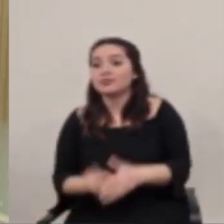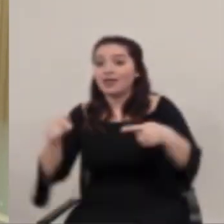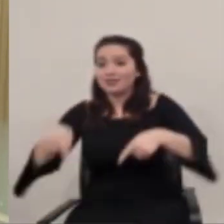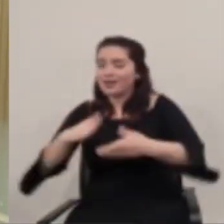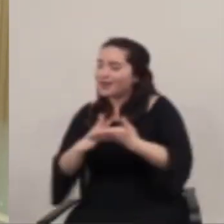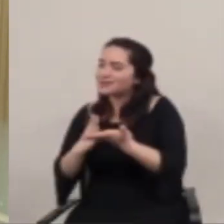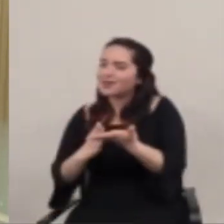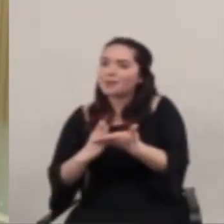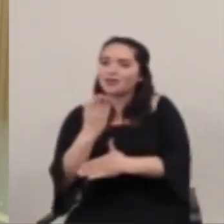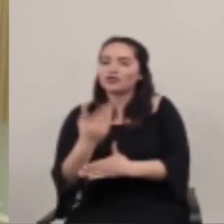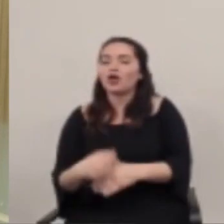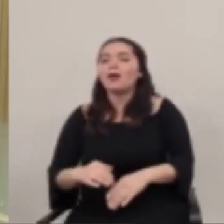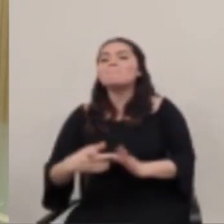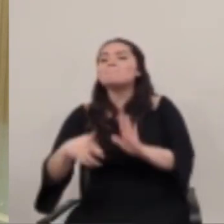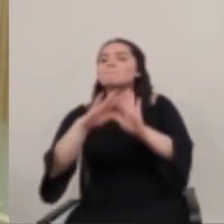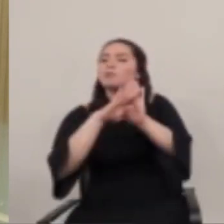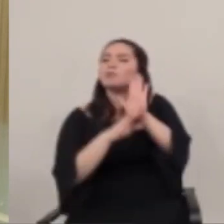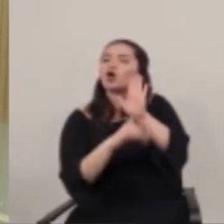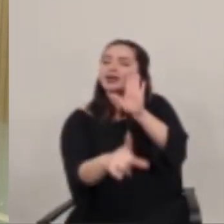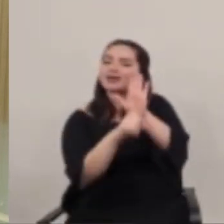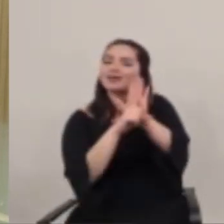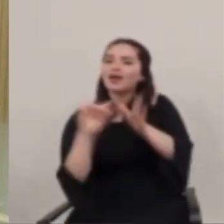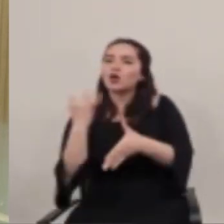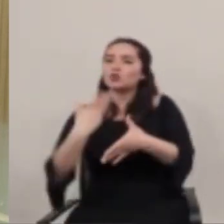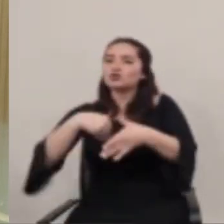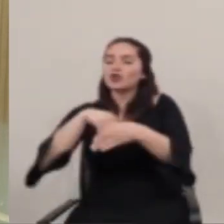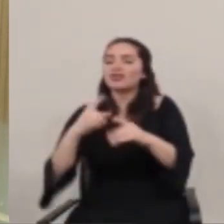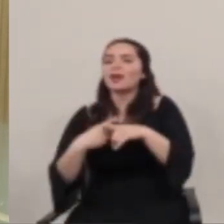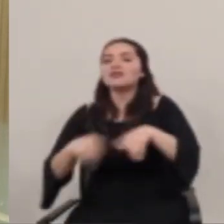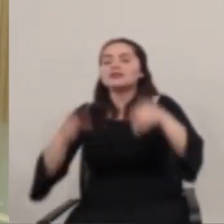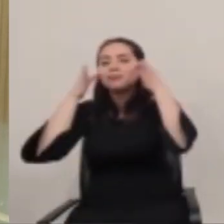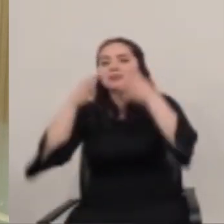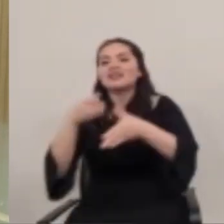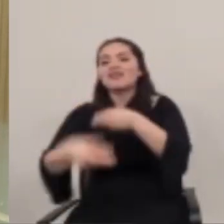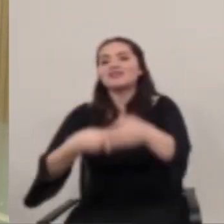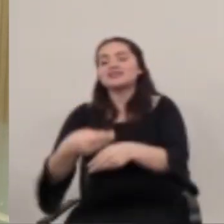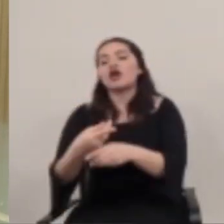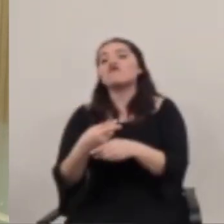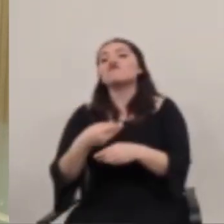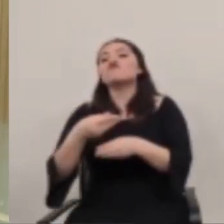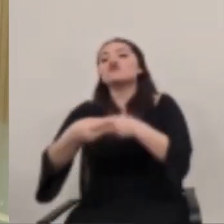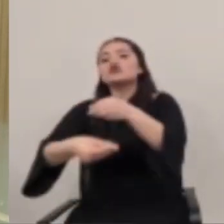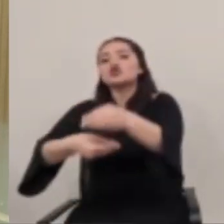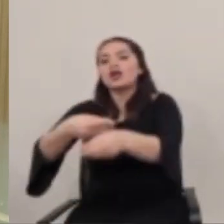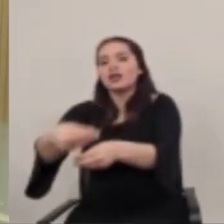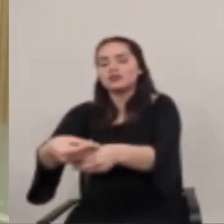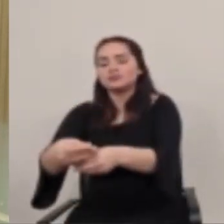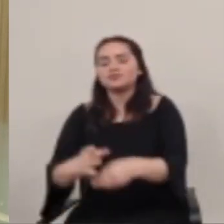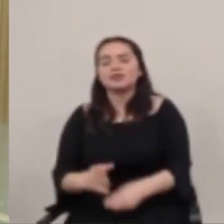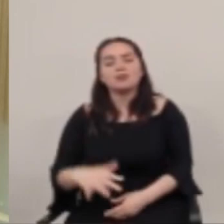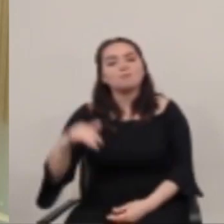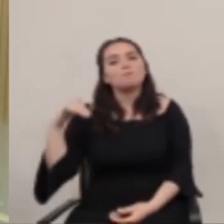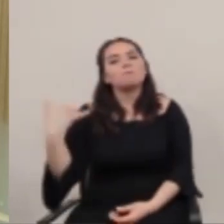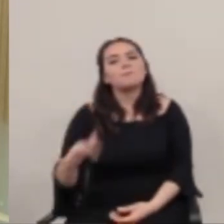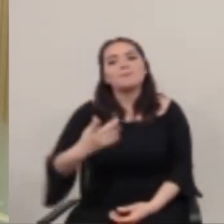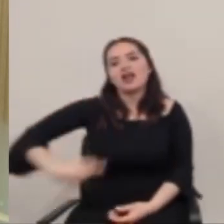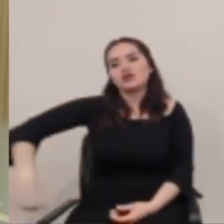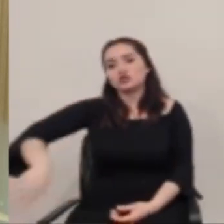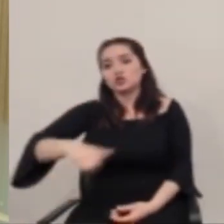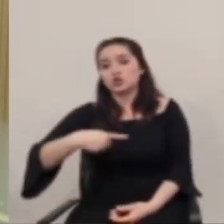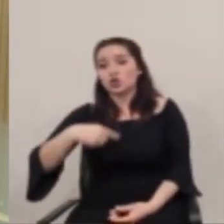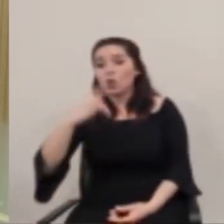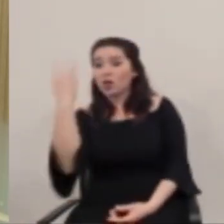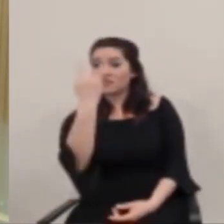la política de inclusión y discapacidad en la perspectiva de la diversidad funcional es tan importante para nosotros. Las